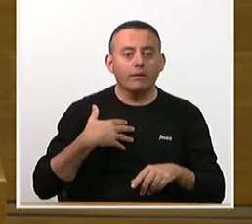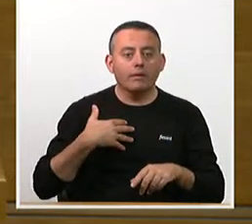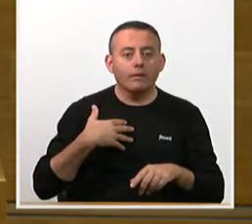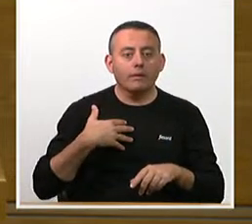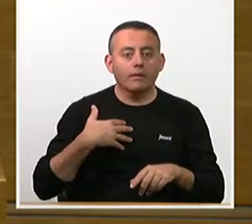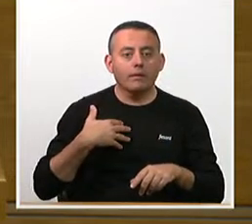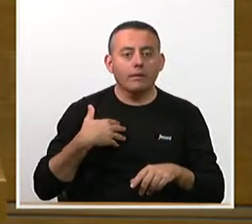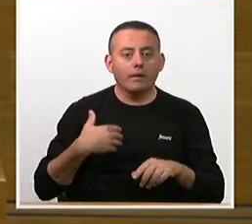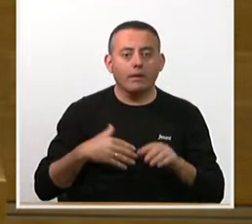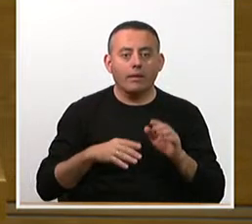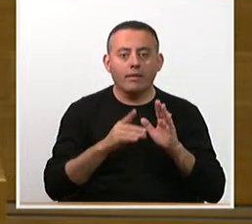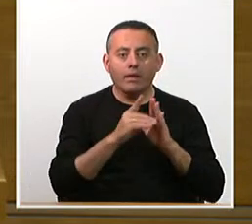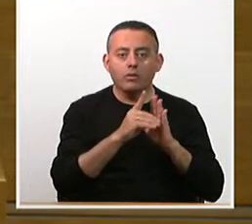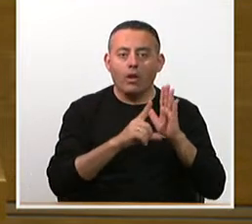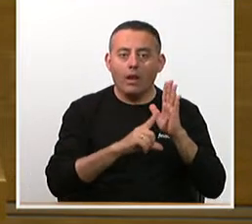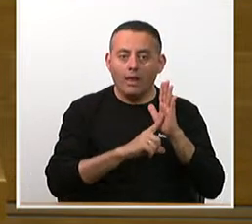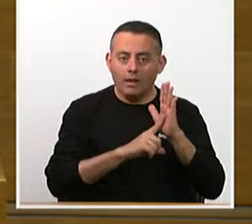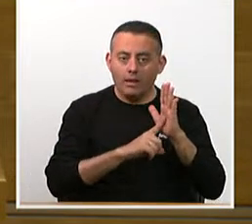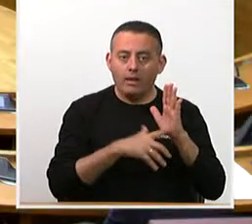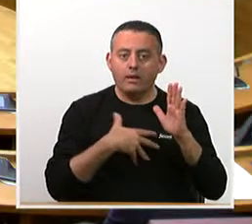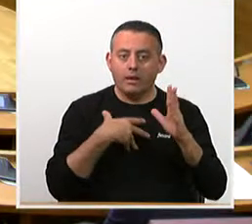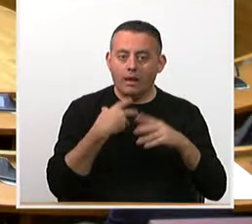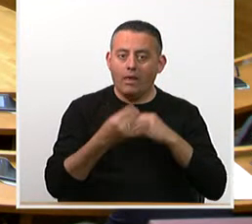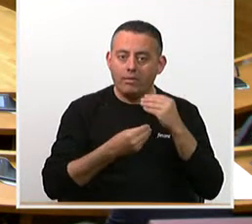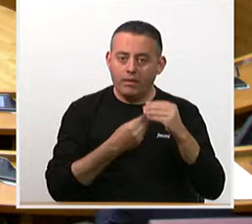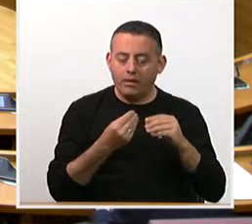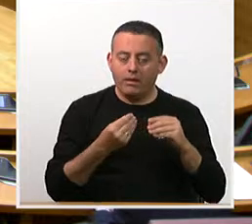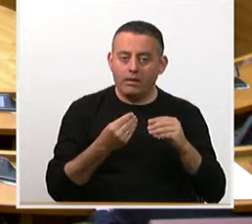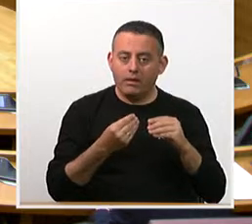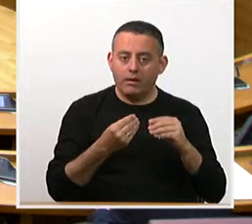decreto ley sea tramitado el grupo